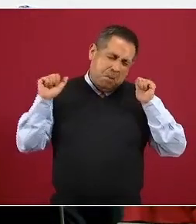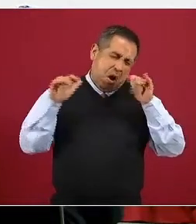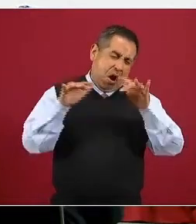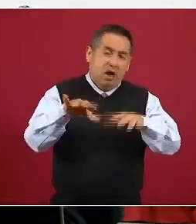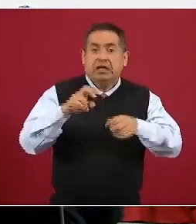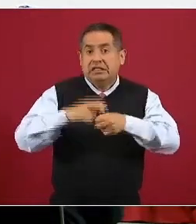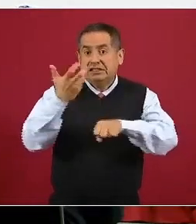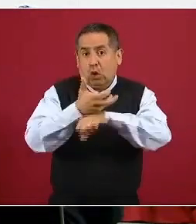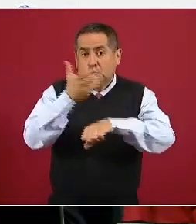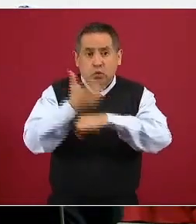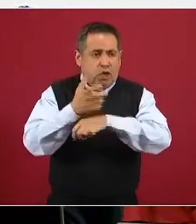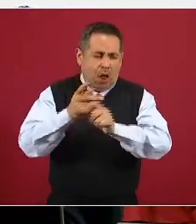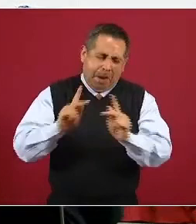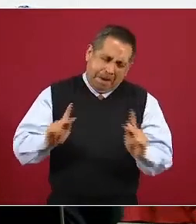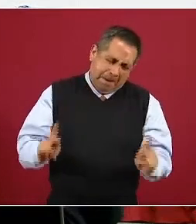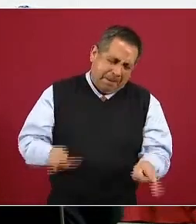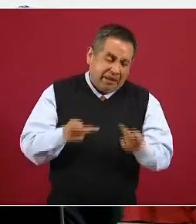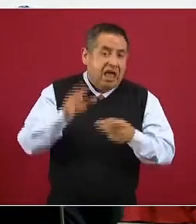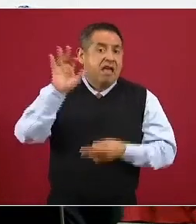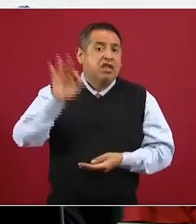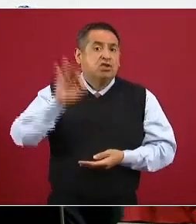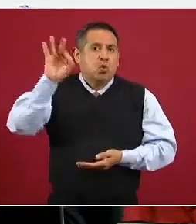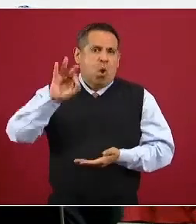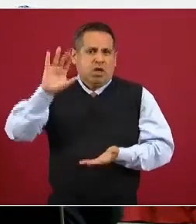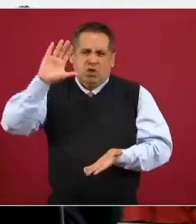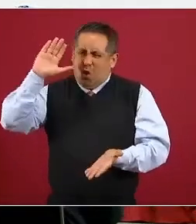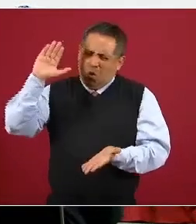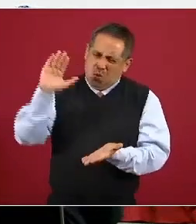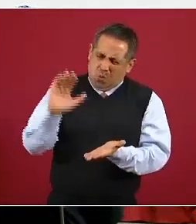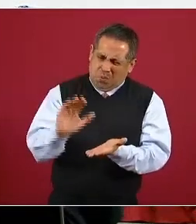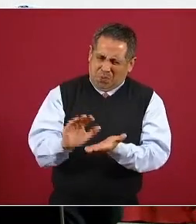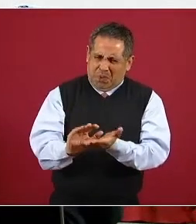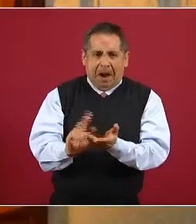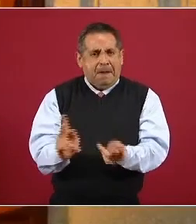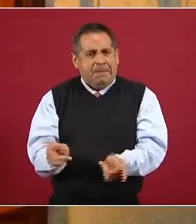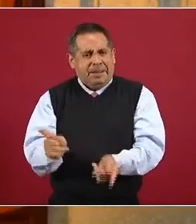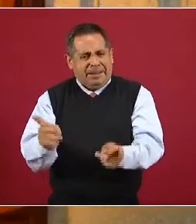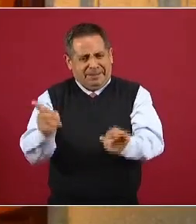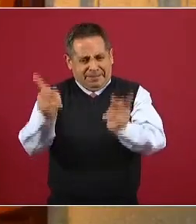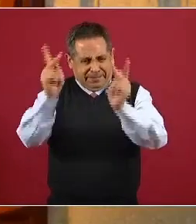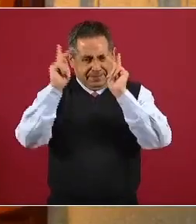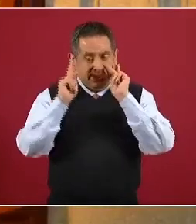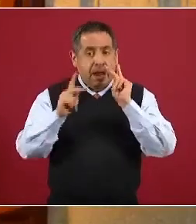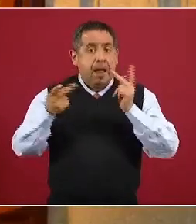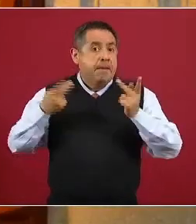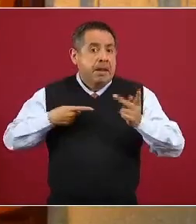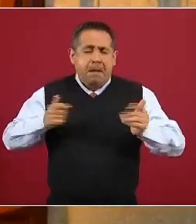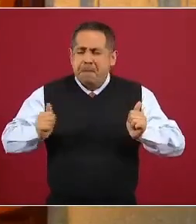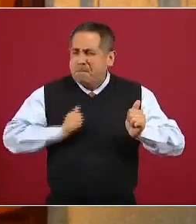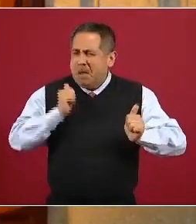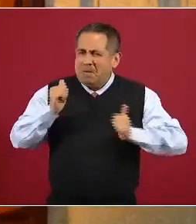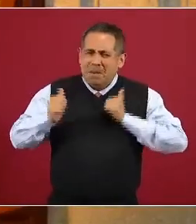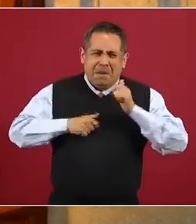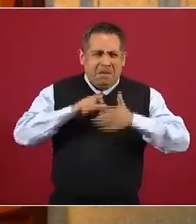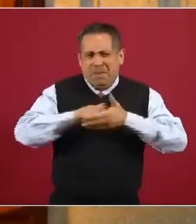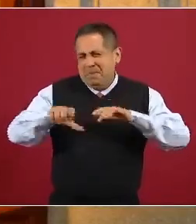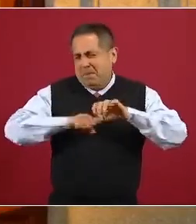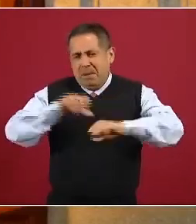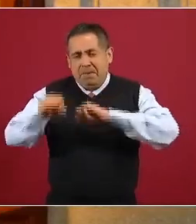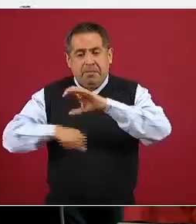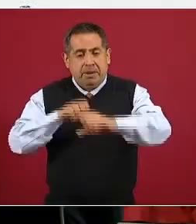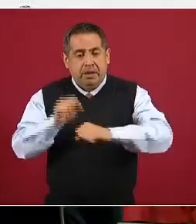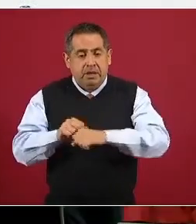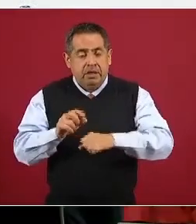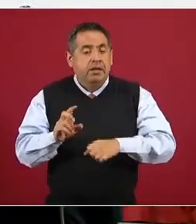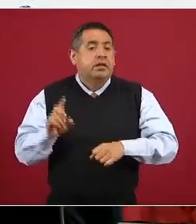Estados Unidos ofrecen grandes descuentos y que inicia precisamente al término